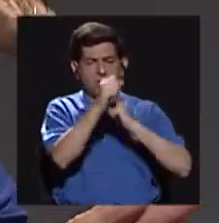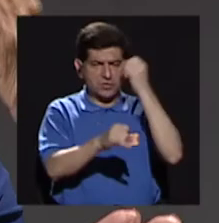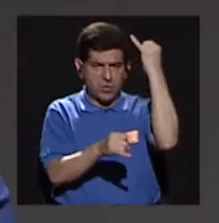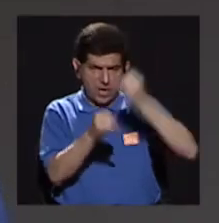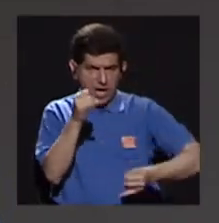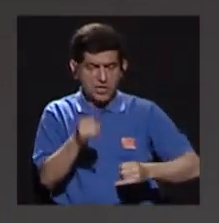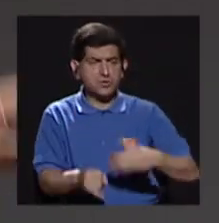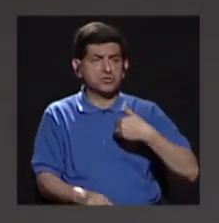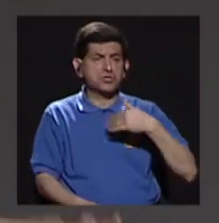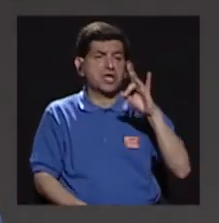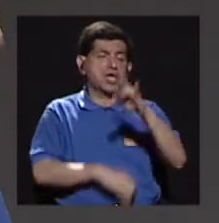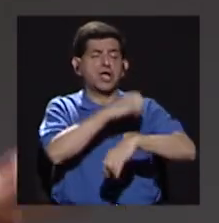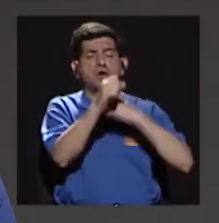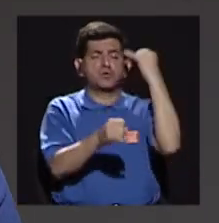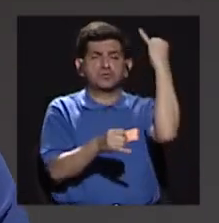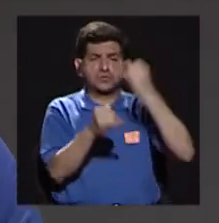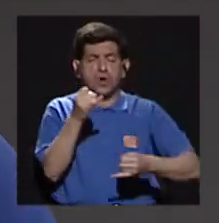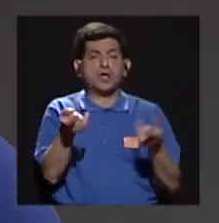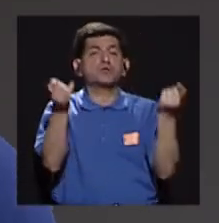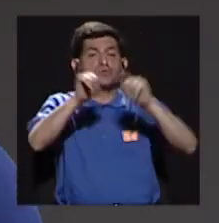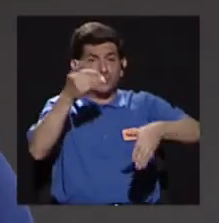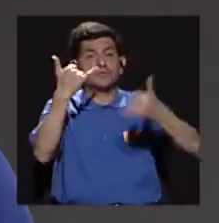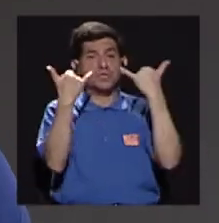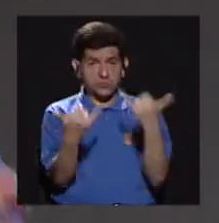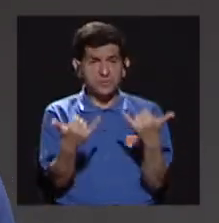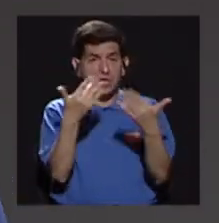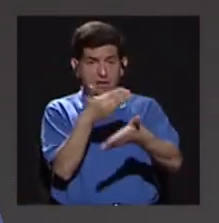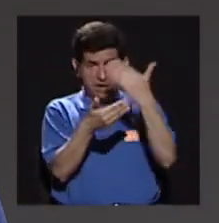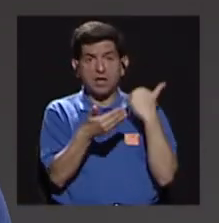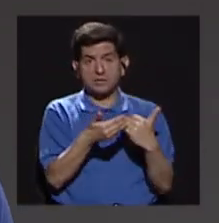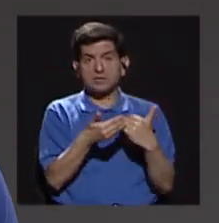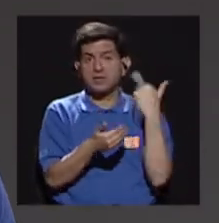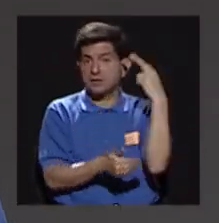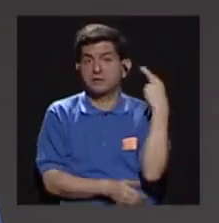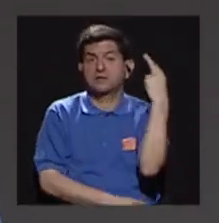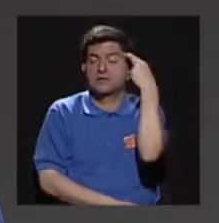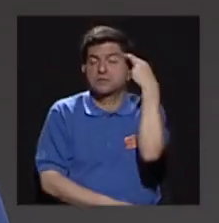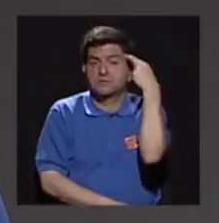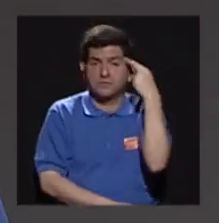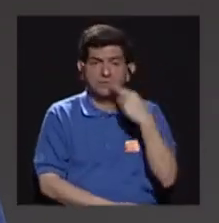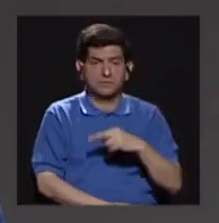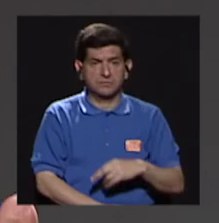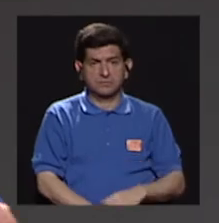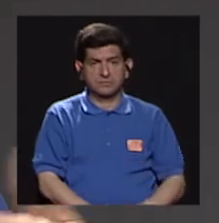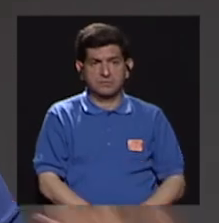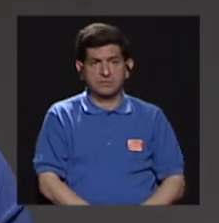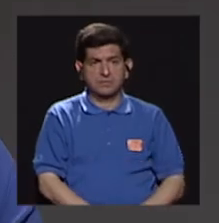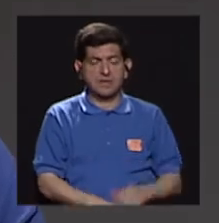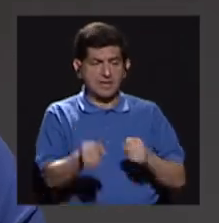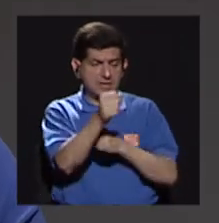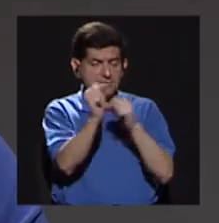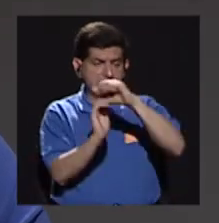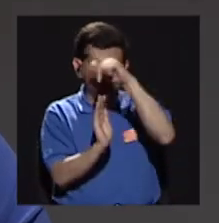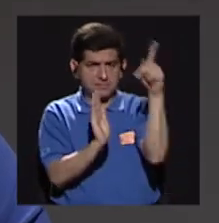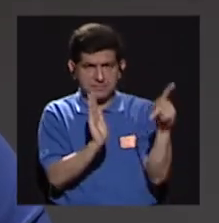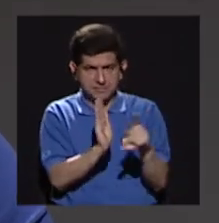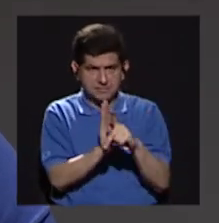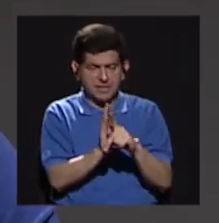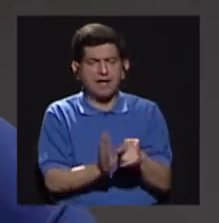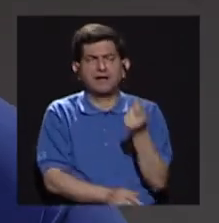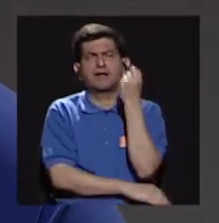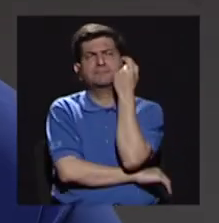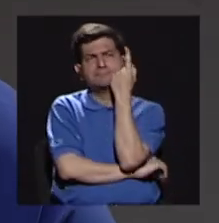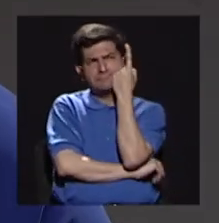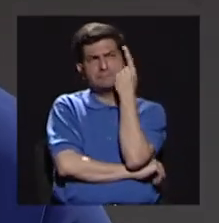tenga ocho años de haber vencido como porque este la sala constitucional ha interpretado